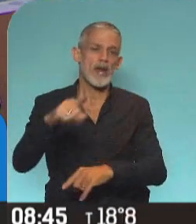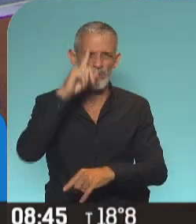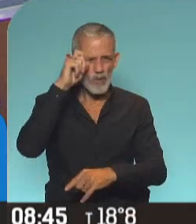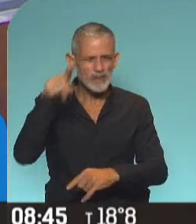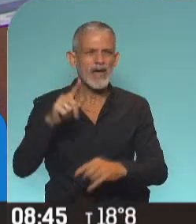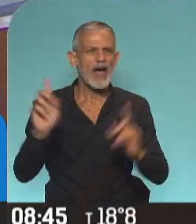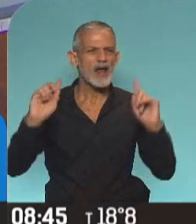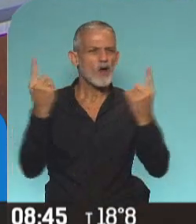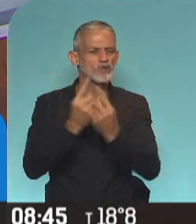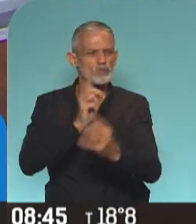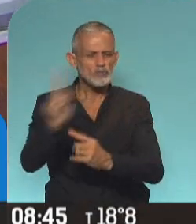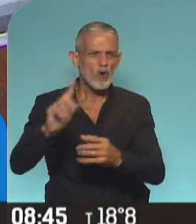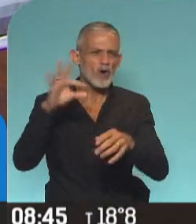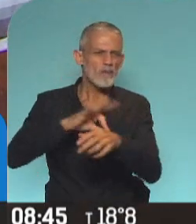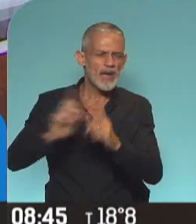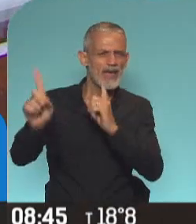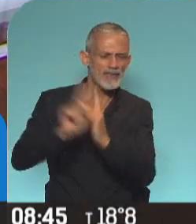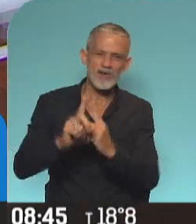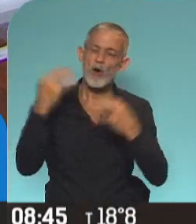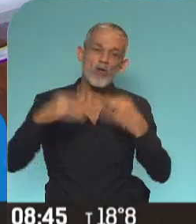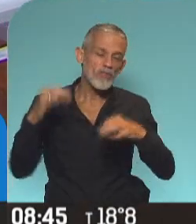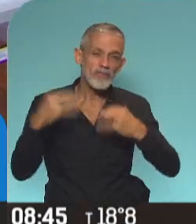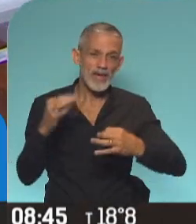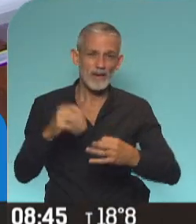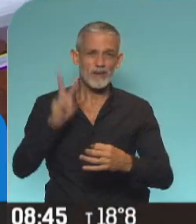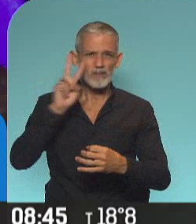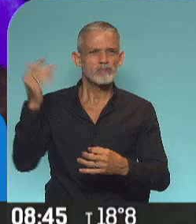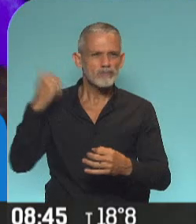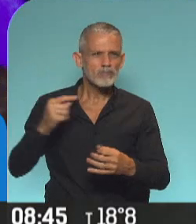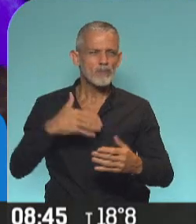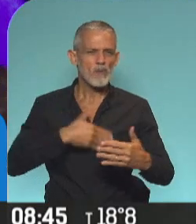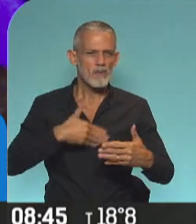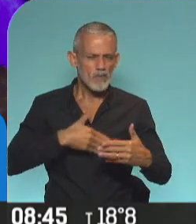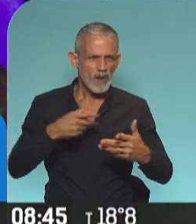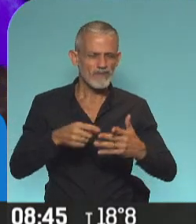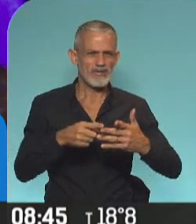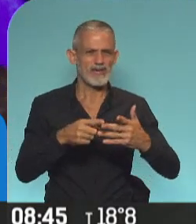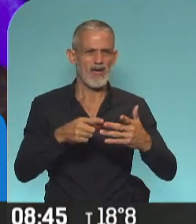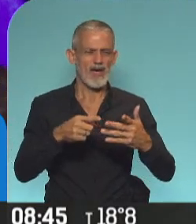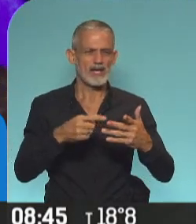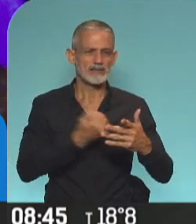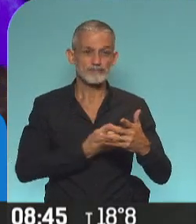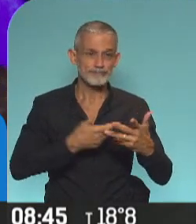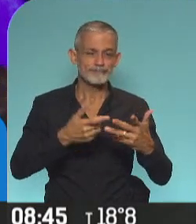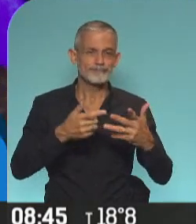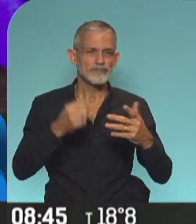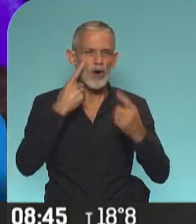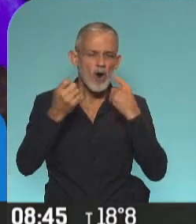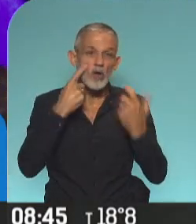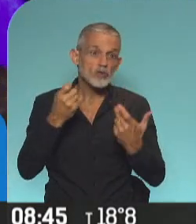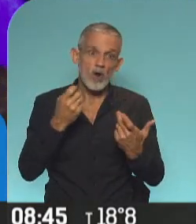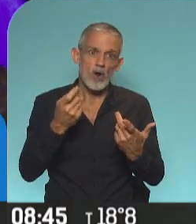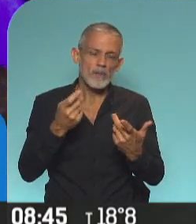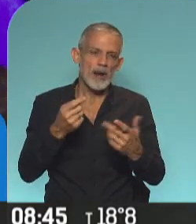volver a hacer todo lo que se vea en el fondo de la pantalla que son mamografías todo lo que evita este mal que es el